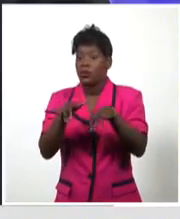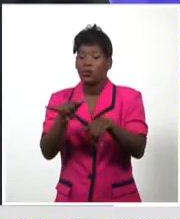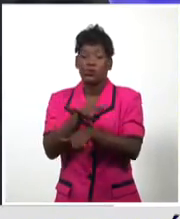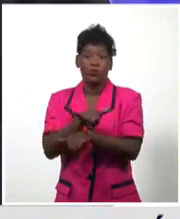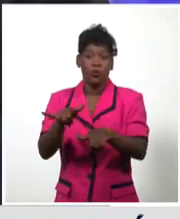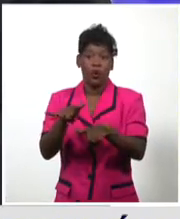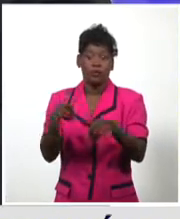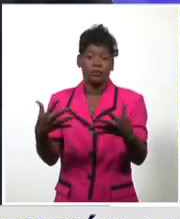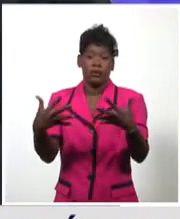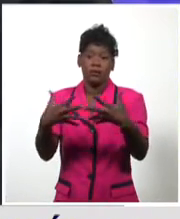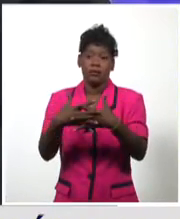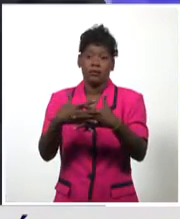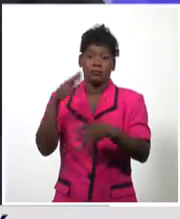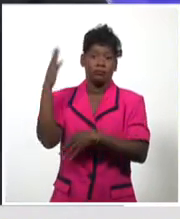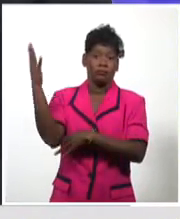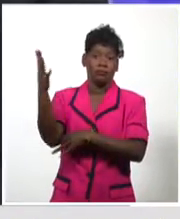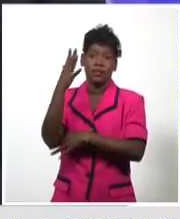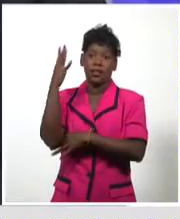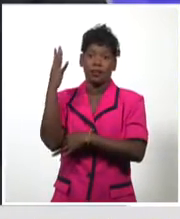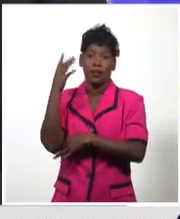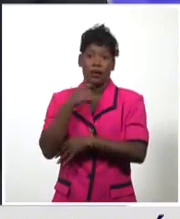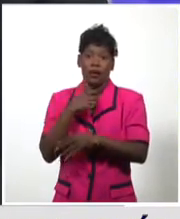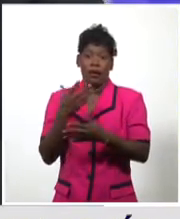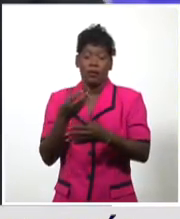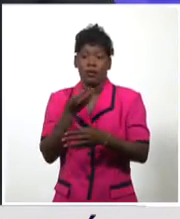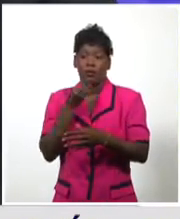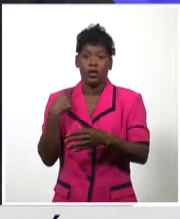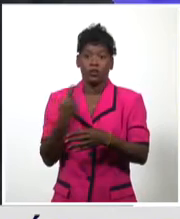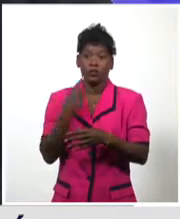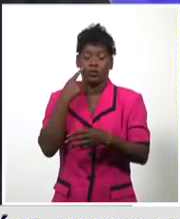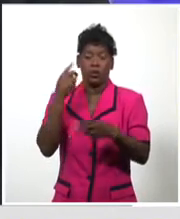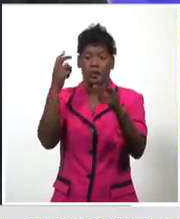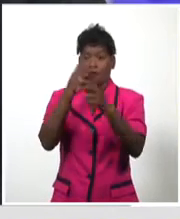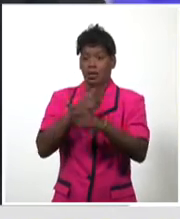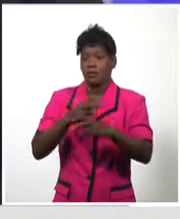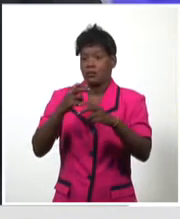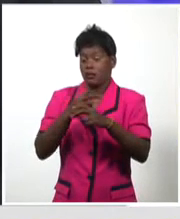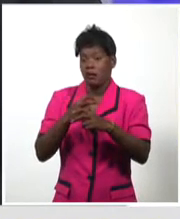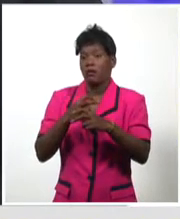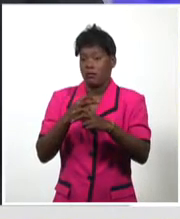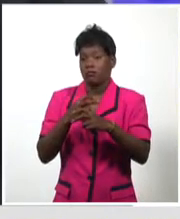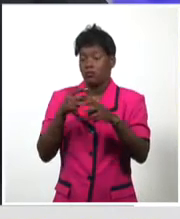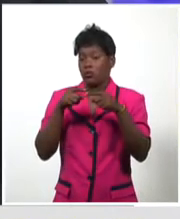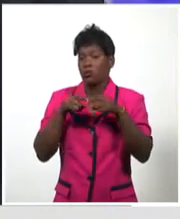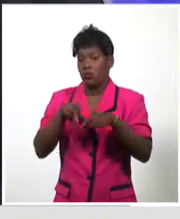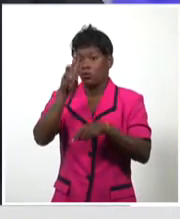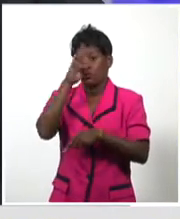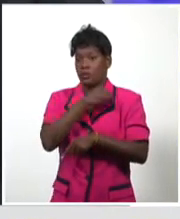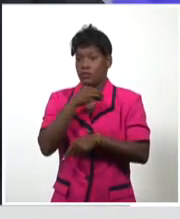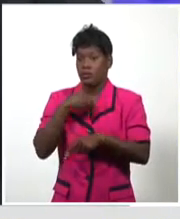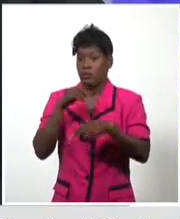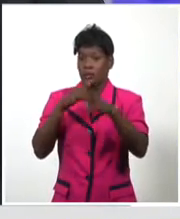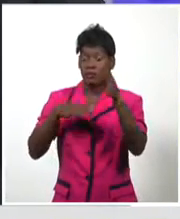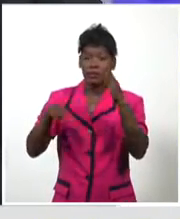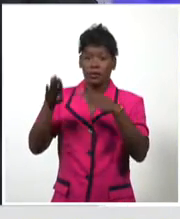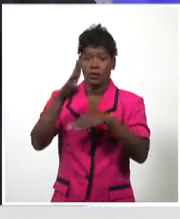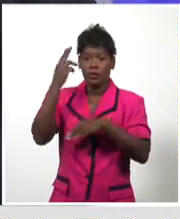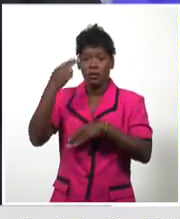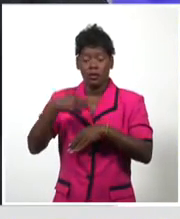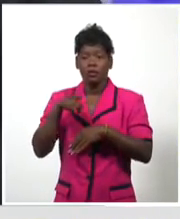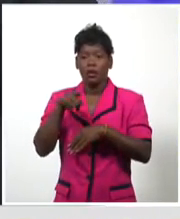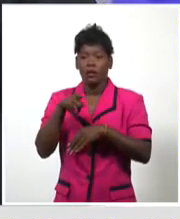medio circundante. Pero las investigaciones nuestras, repito, de conjunto con el IPK y con las instituciones del Ministerio de Salud Pública, han demostrado, por